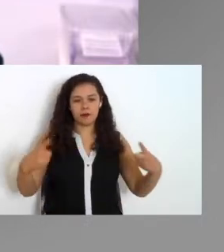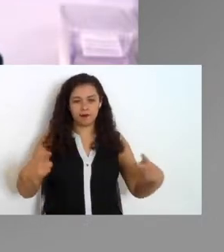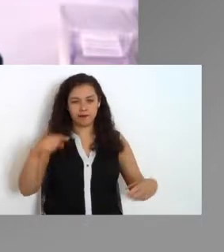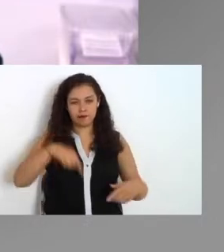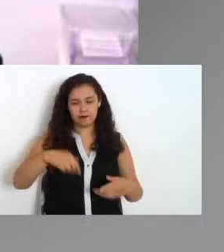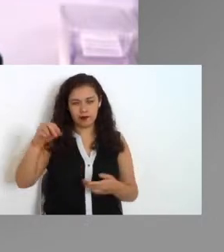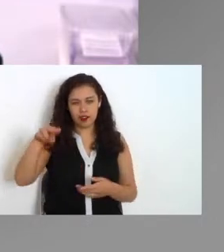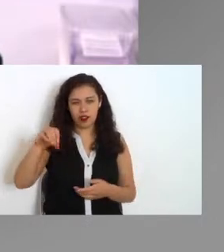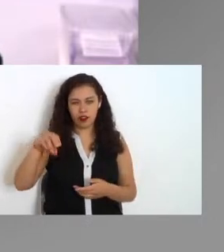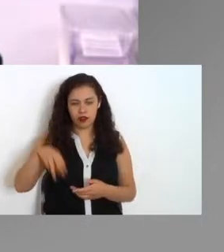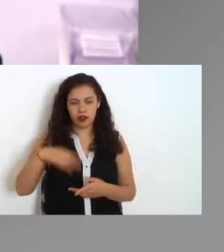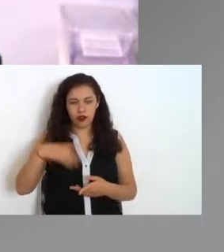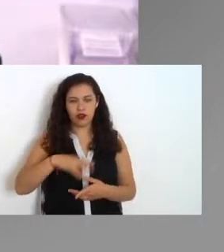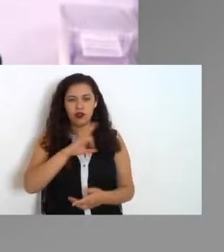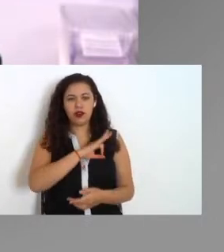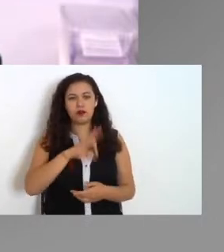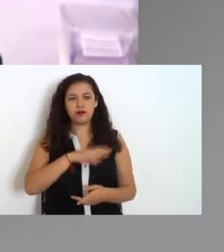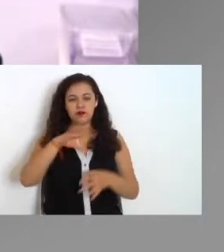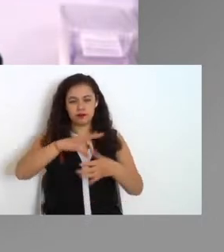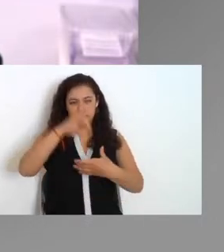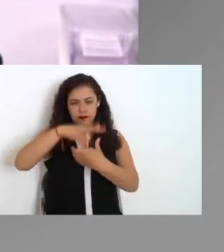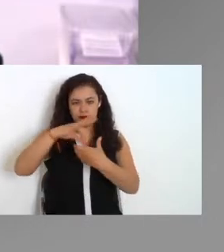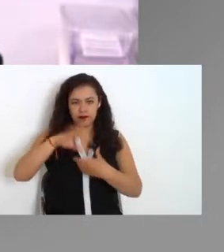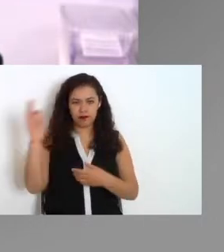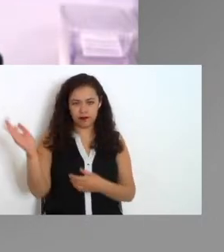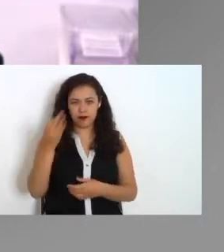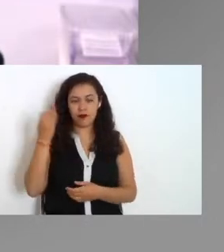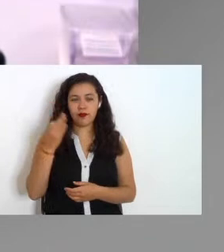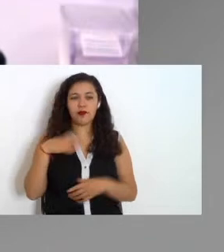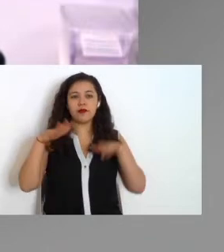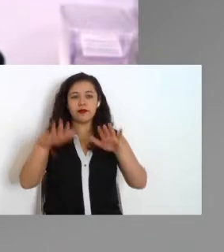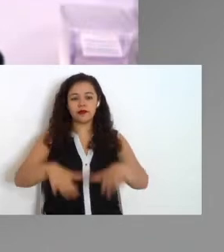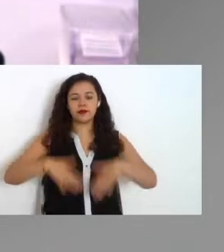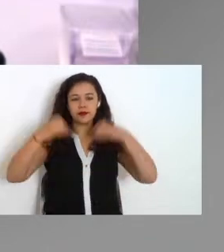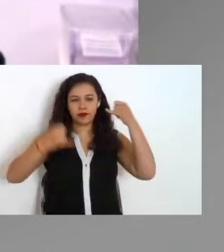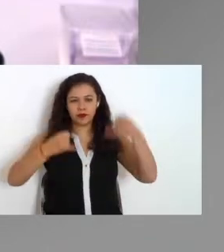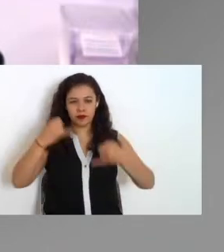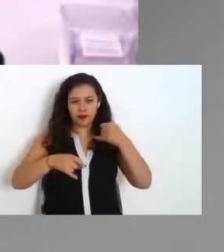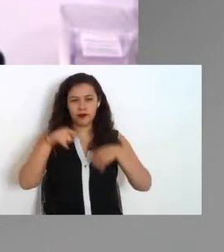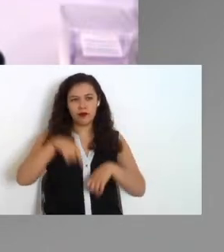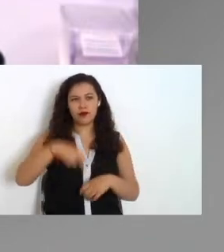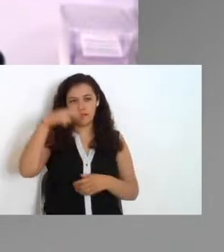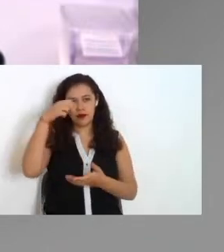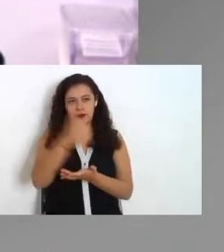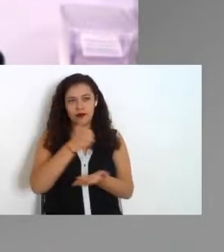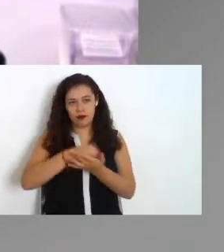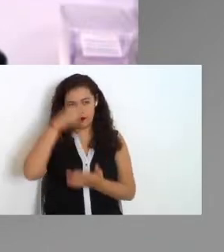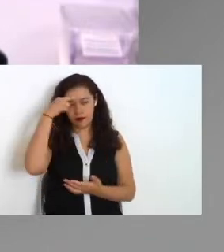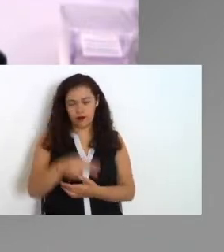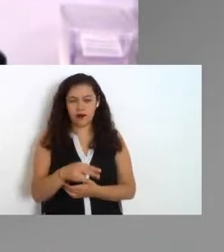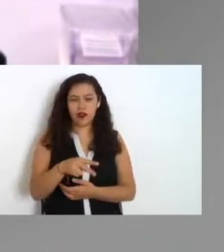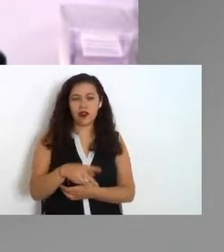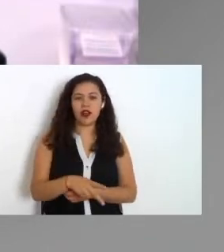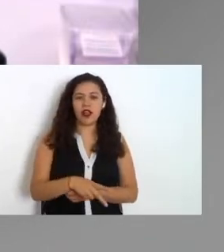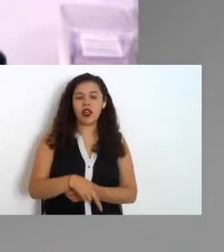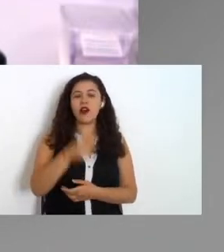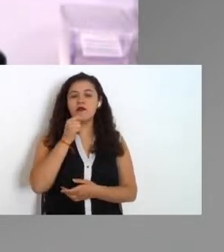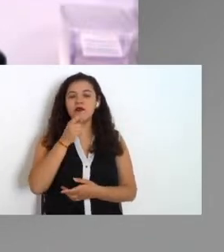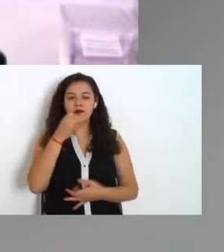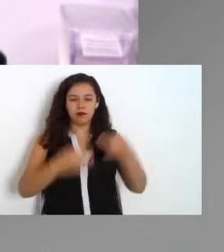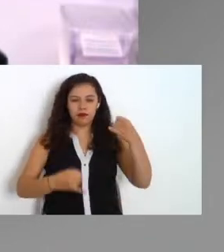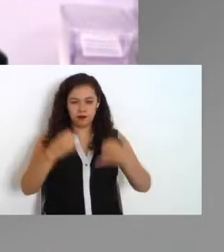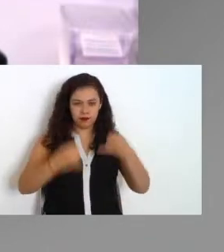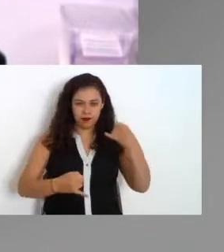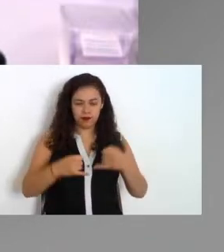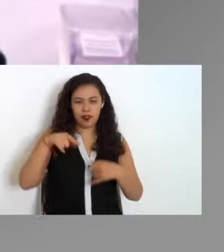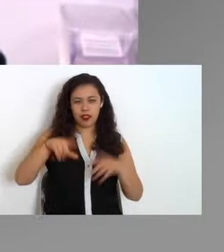Poder Judicial de la Federación, el Tribunal Superior de Justicia de la Ciudad de México, la Procuraduría General de la República, la